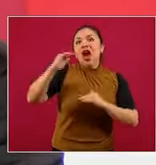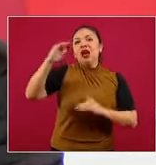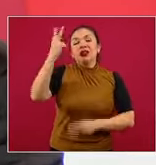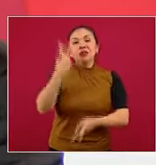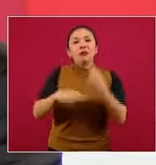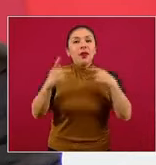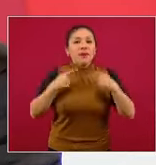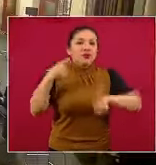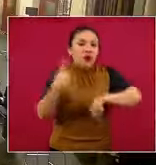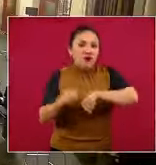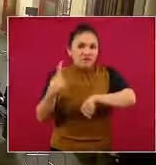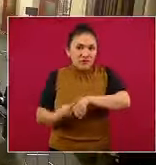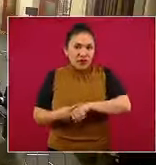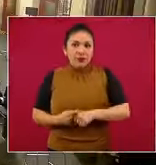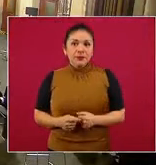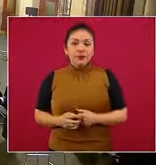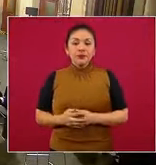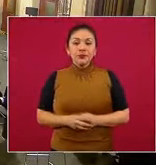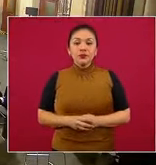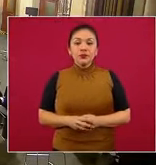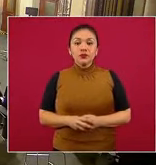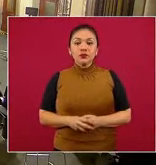de casos.